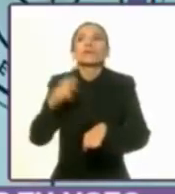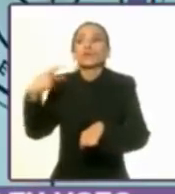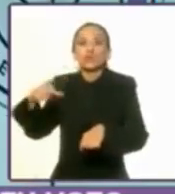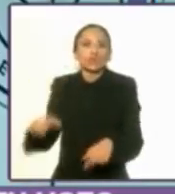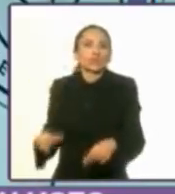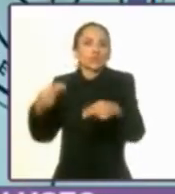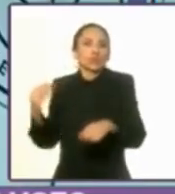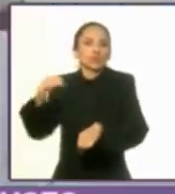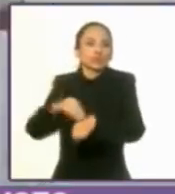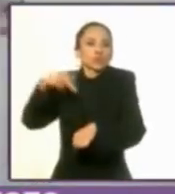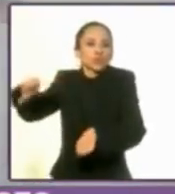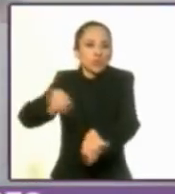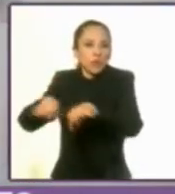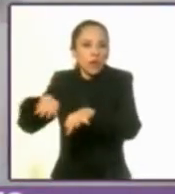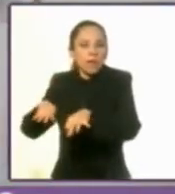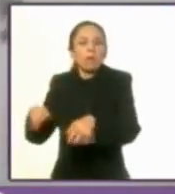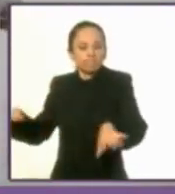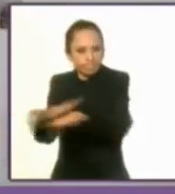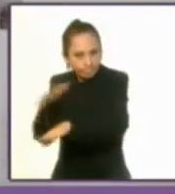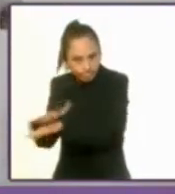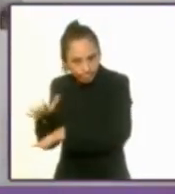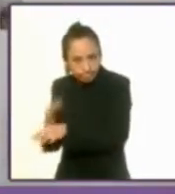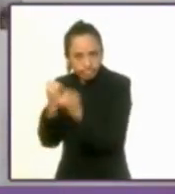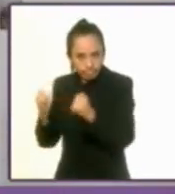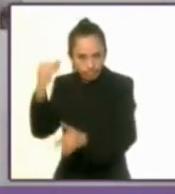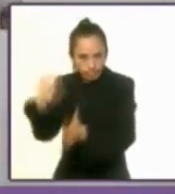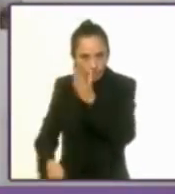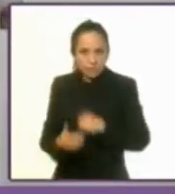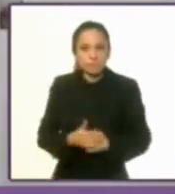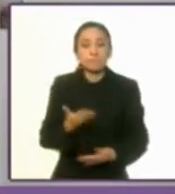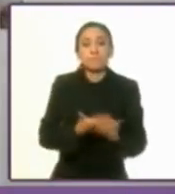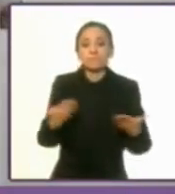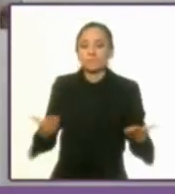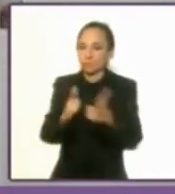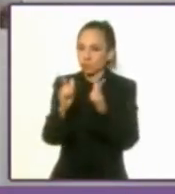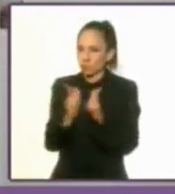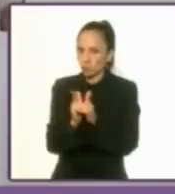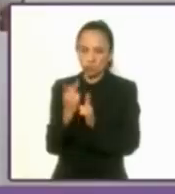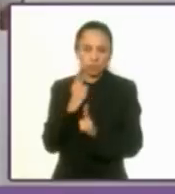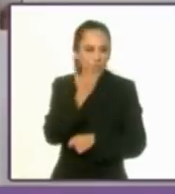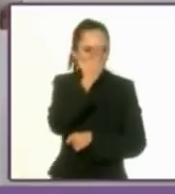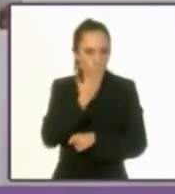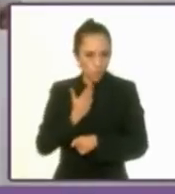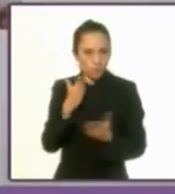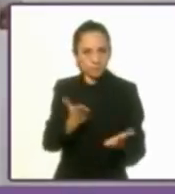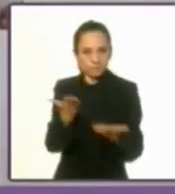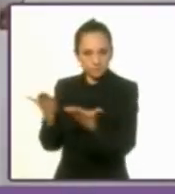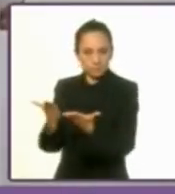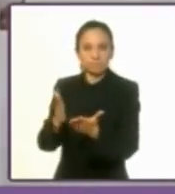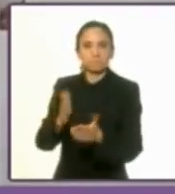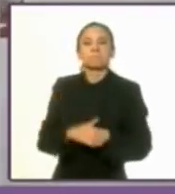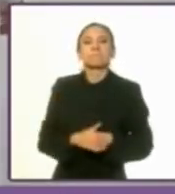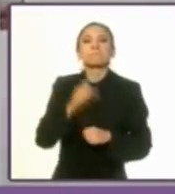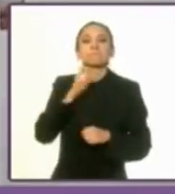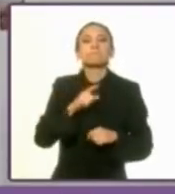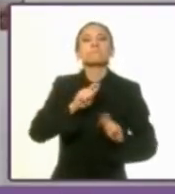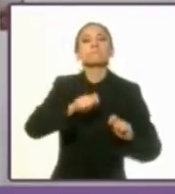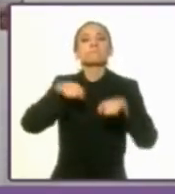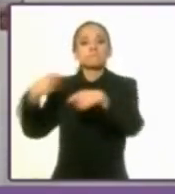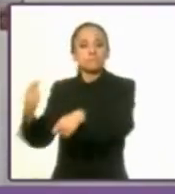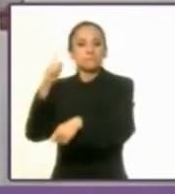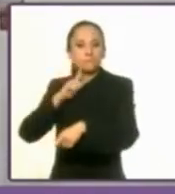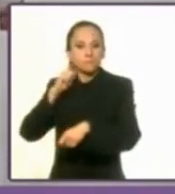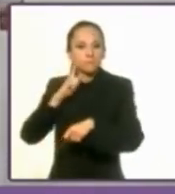gracias tiene lucha gracias candidata sin partido a lorena osornio tiene el uso de la palabra la claudia sheinbaum de la